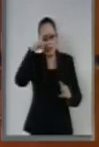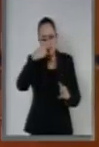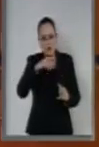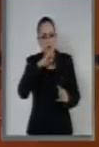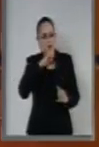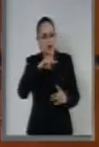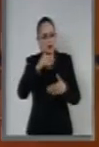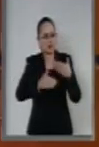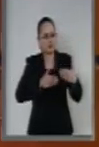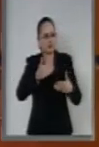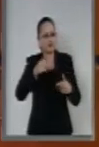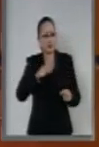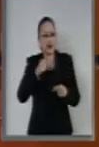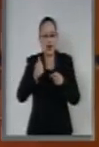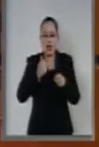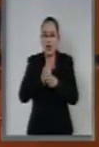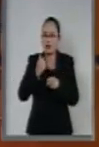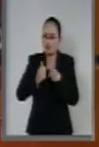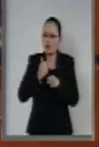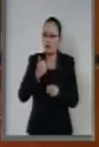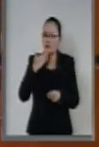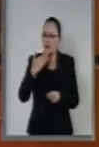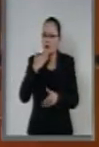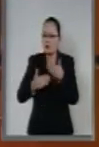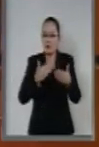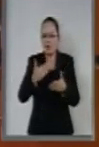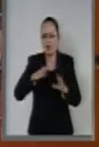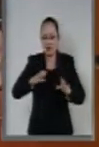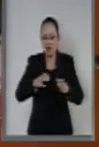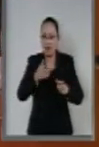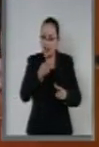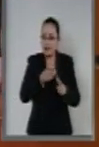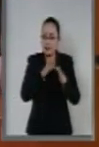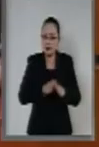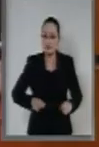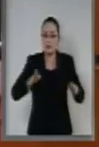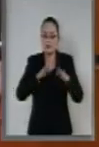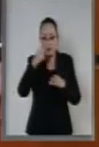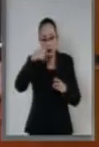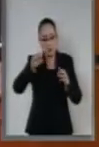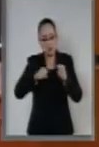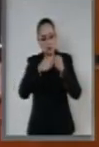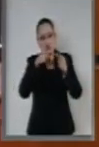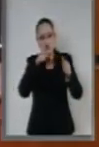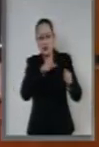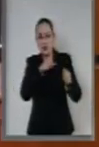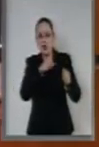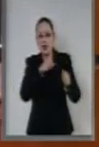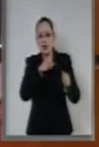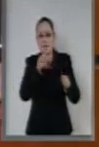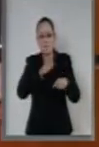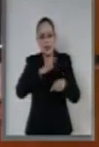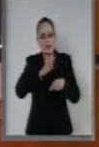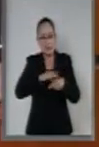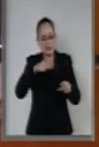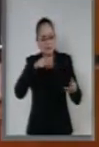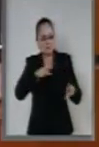en los últimos años entonces hace todo el sentido fortalecer sus capacidades